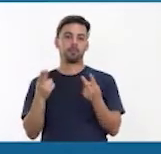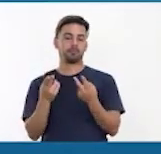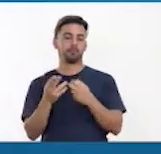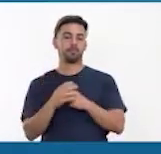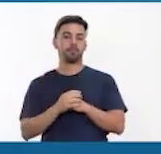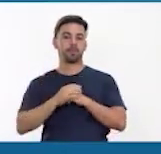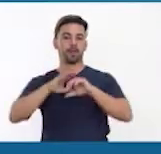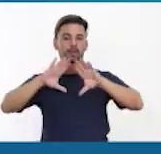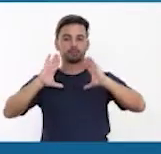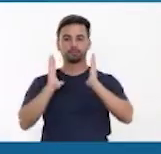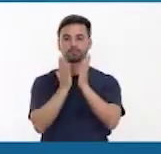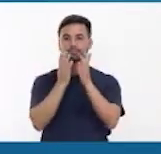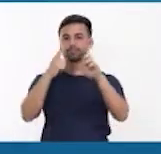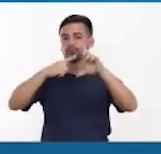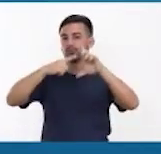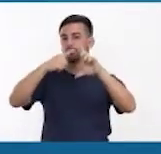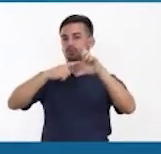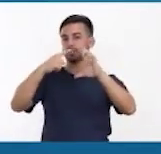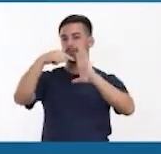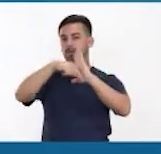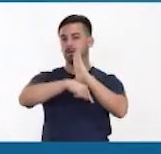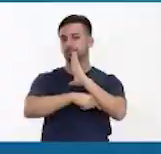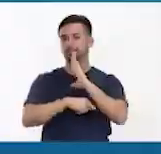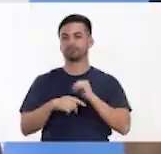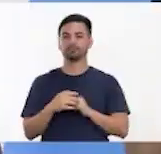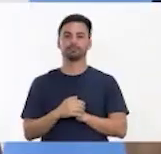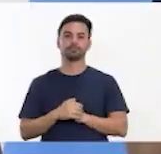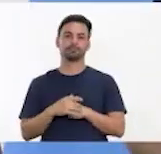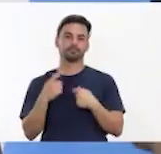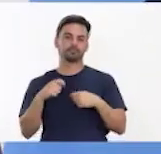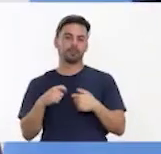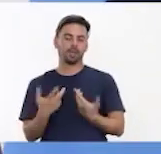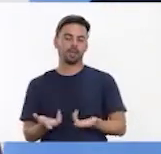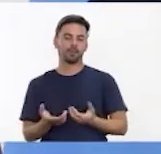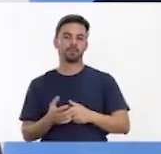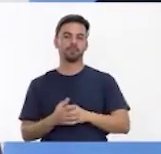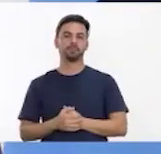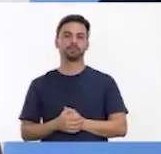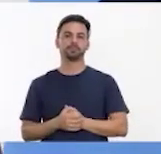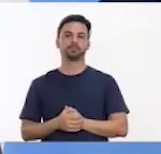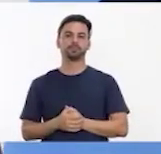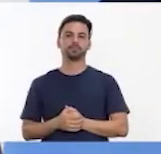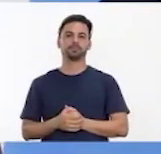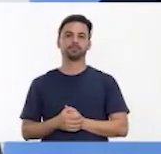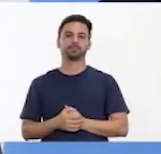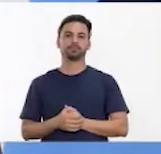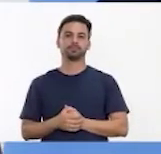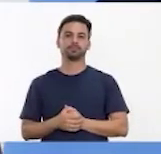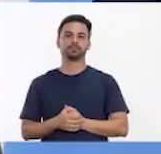Para cumplimentar este objetivo, debemos adentrarnos en los siguientes contenidos.